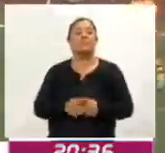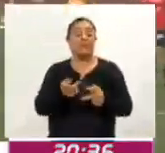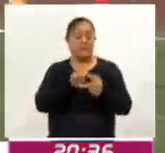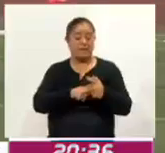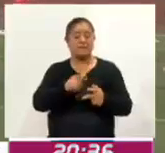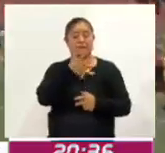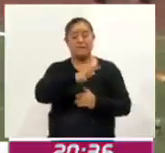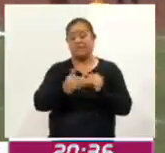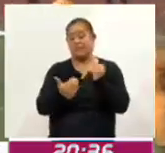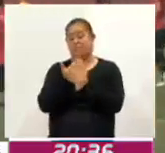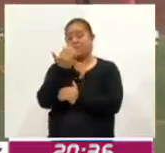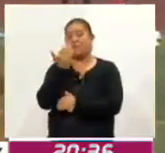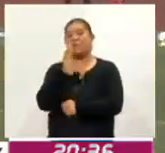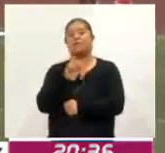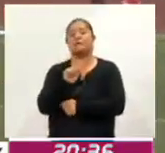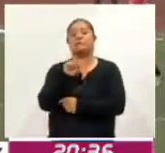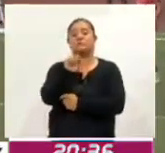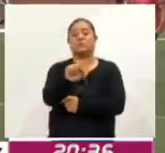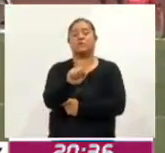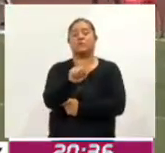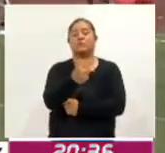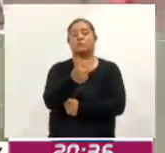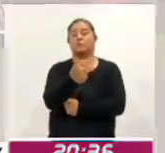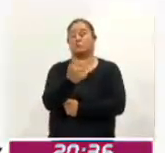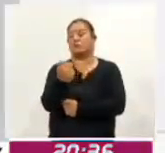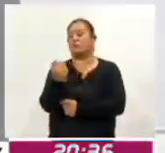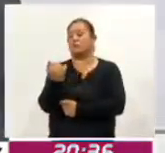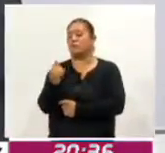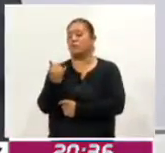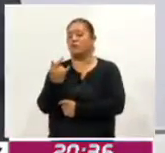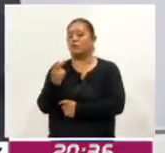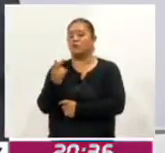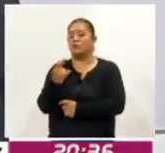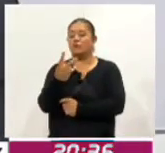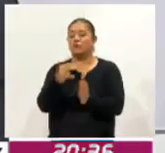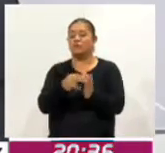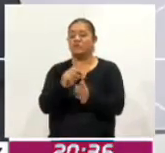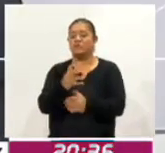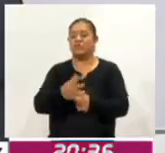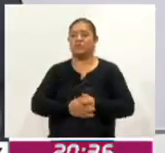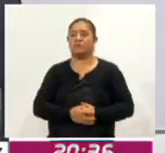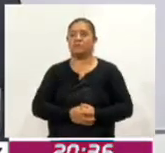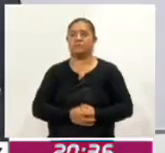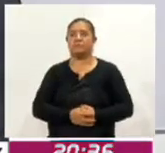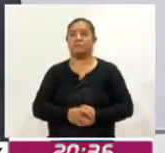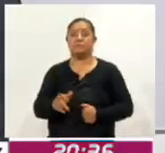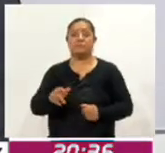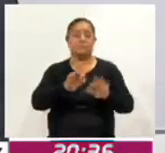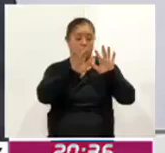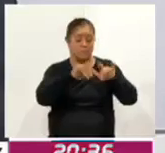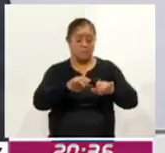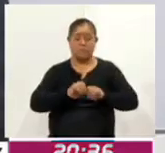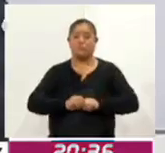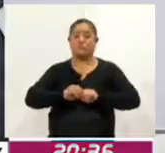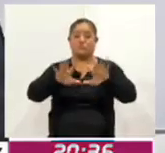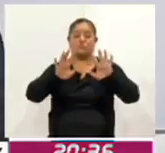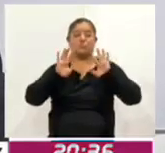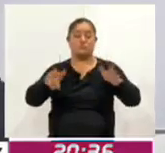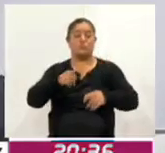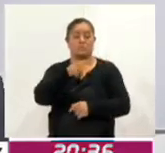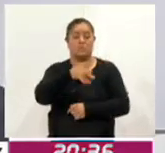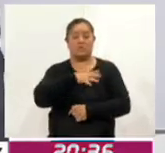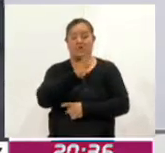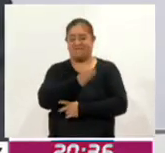el próximo sábado 13 de julio del 2024. La convocatoria ya está en circulación. Ahí están las bases, las fechas y a